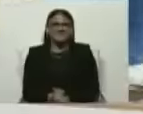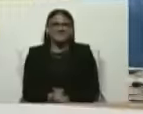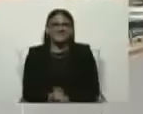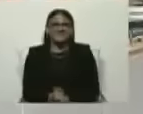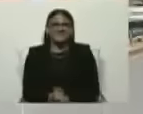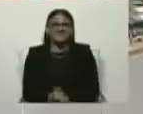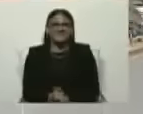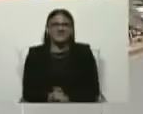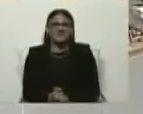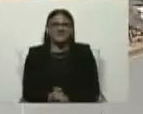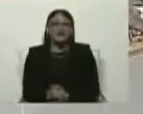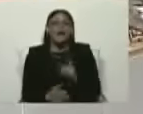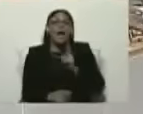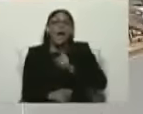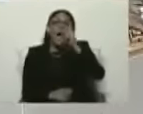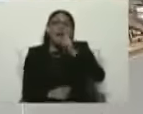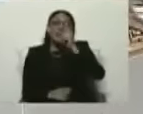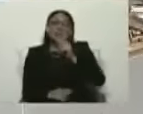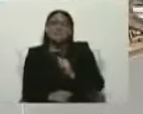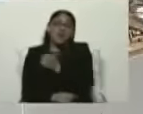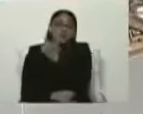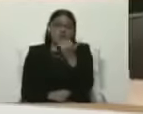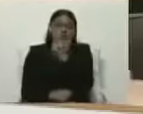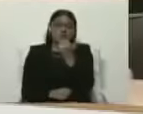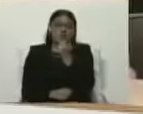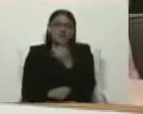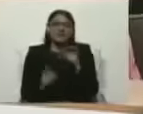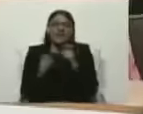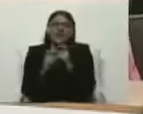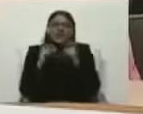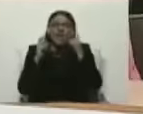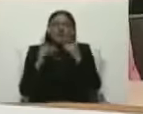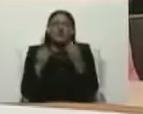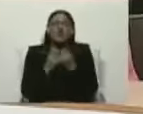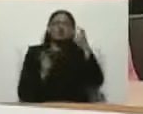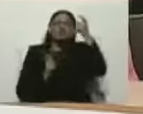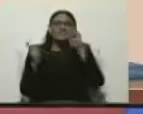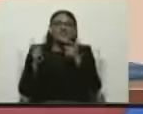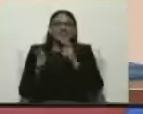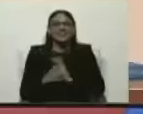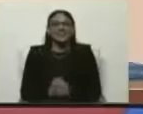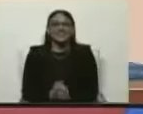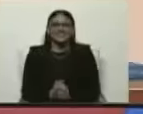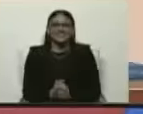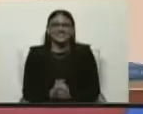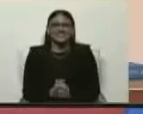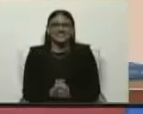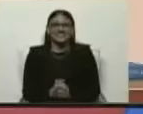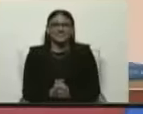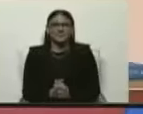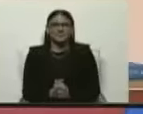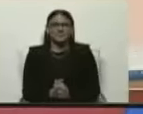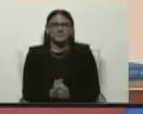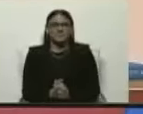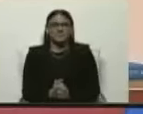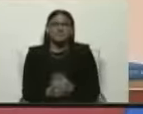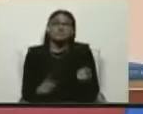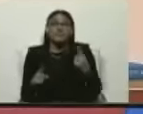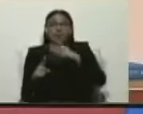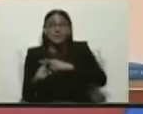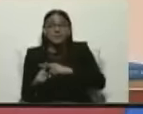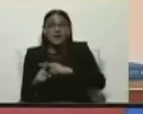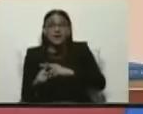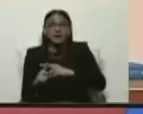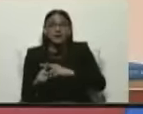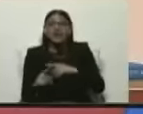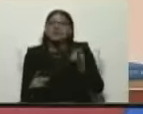¿Ah? Arriba y a la izquierda, en la sonrisa de Chávez. Además, es un regalo